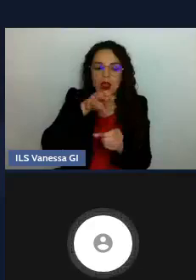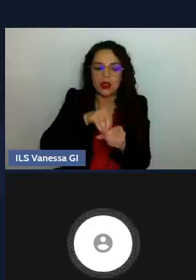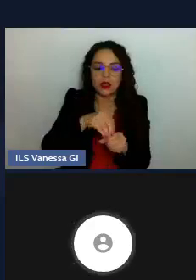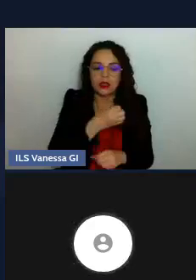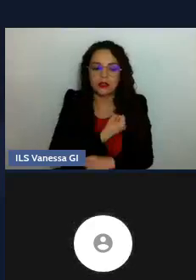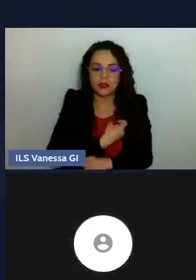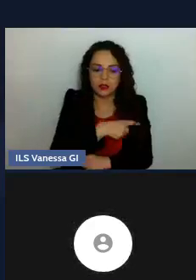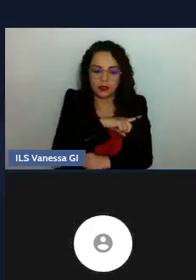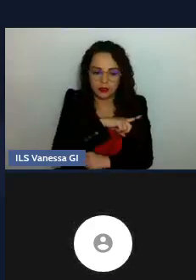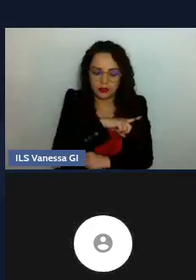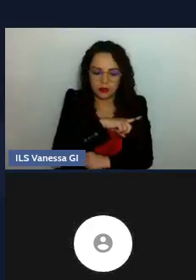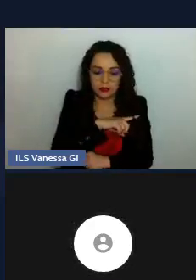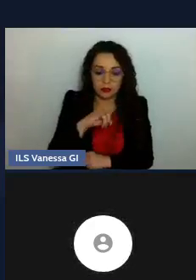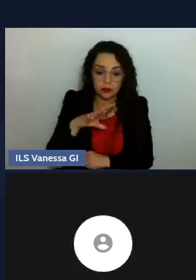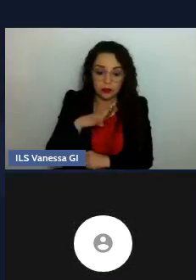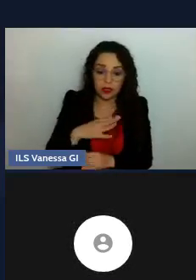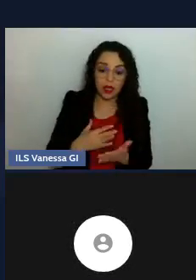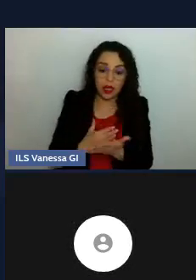o...